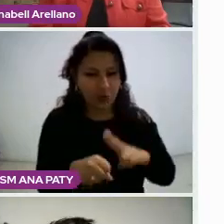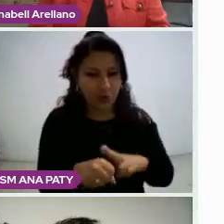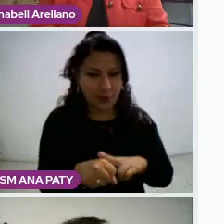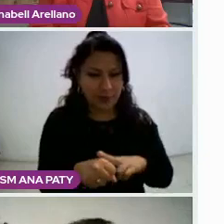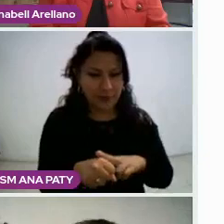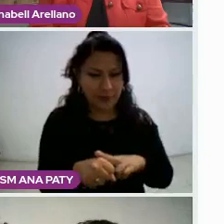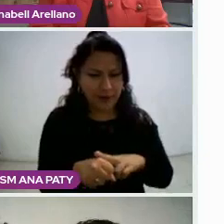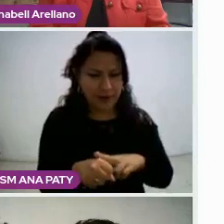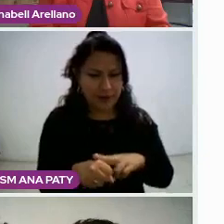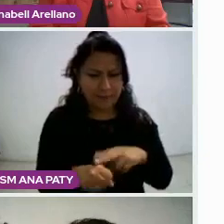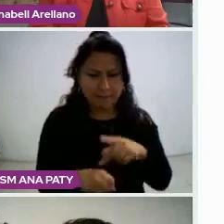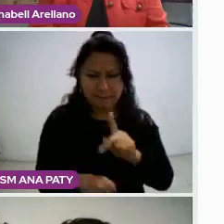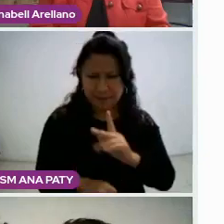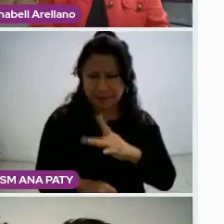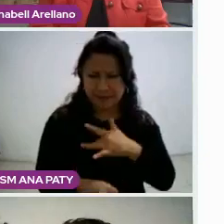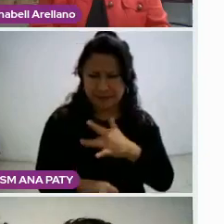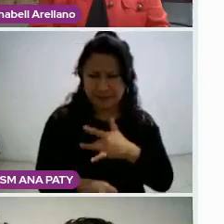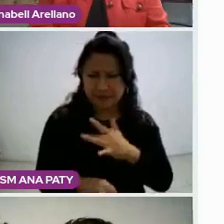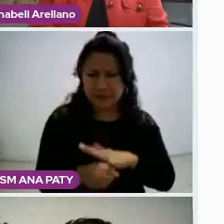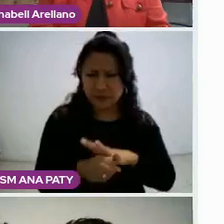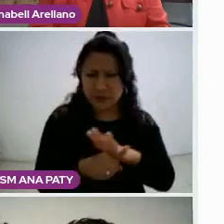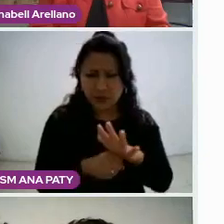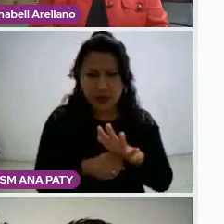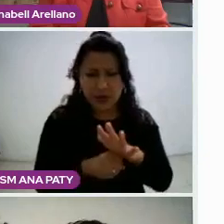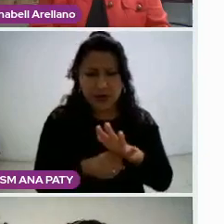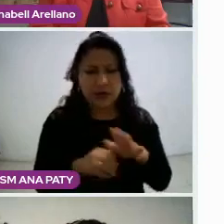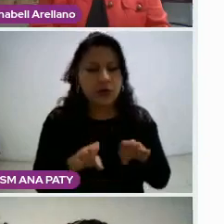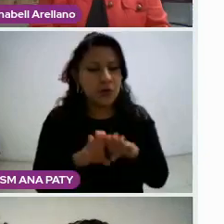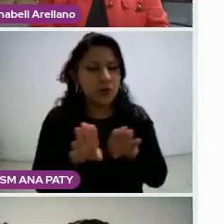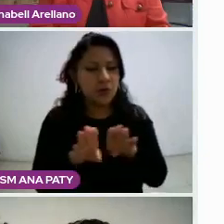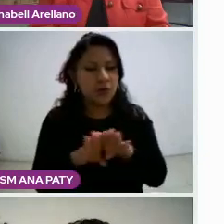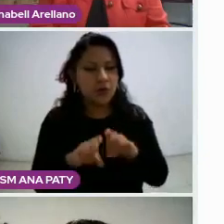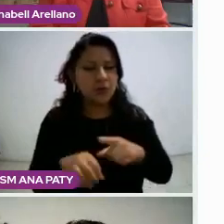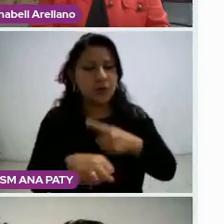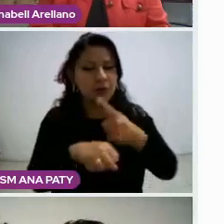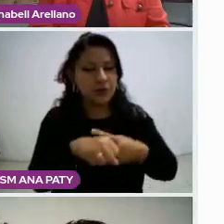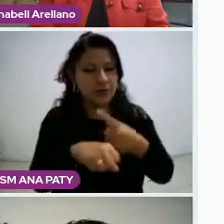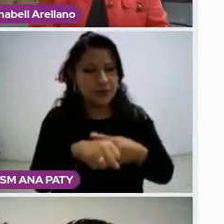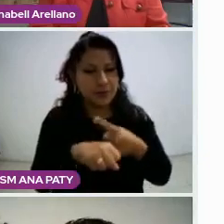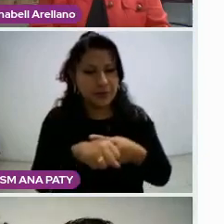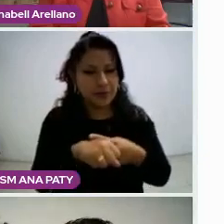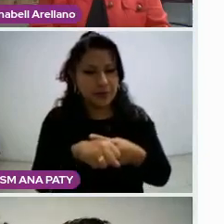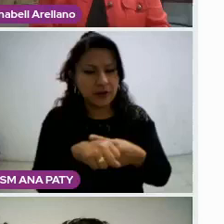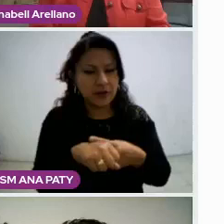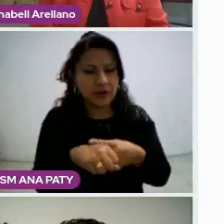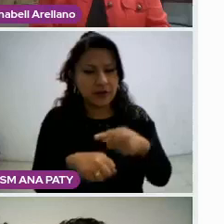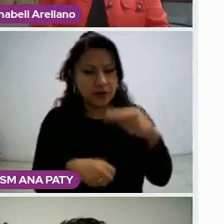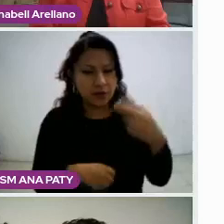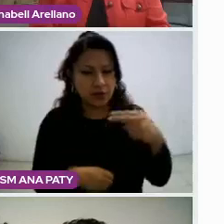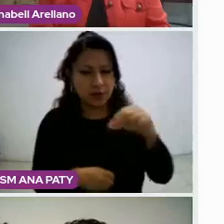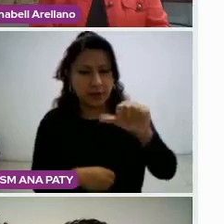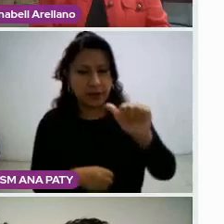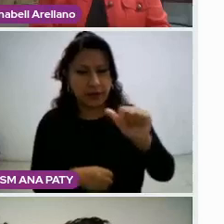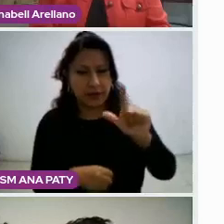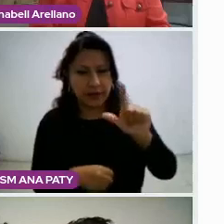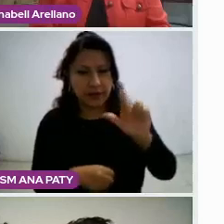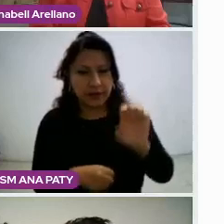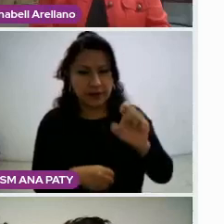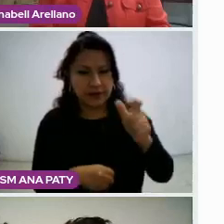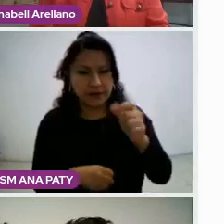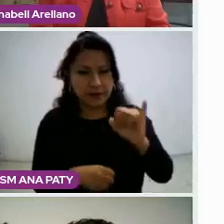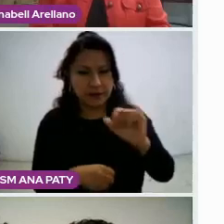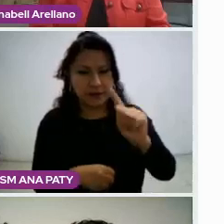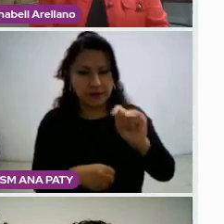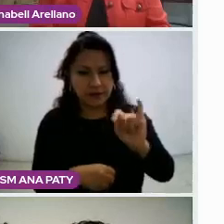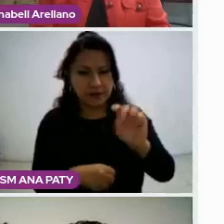considerar un síndrome, ¿no? Es lo que se le conoce como la alexitimia. ¿Qué es en realidad